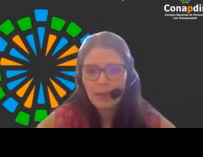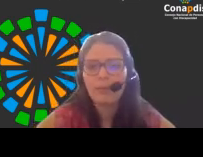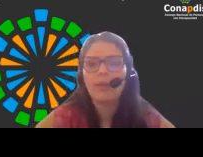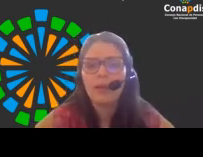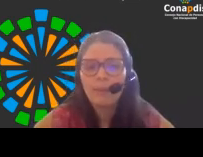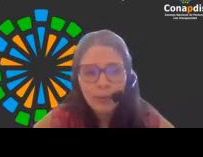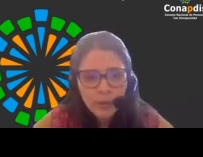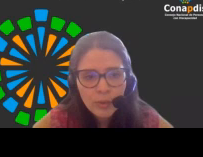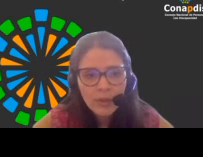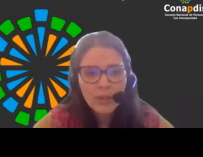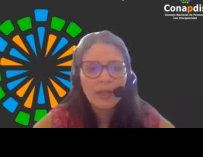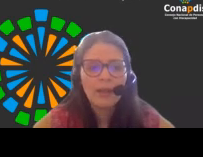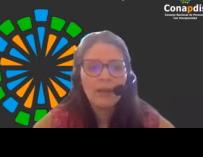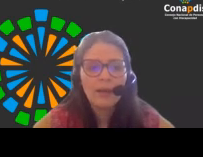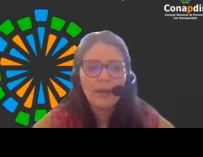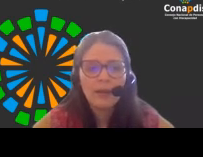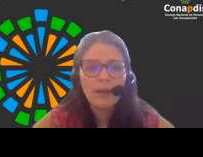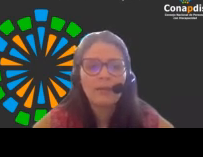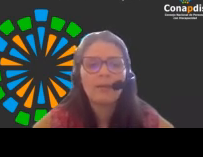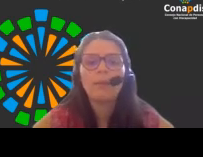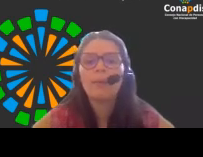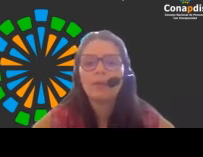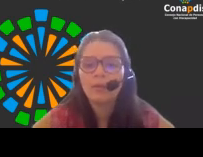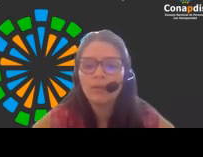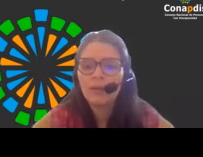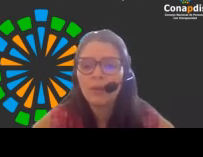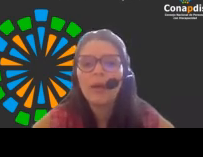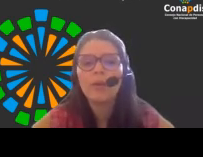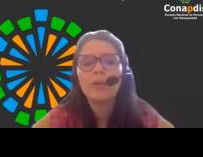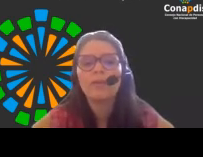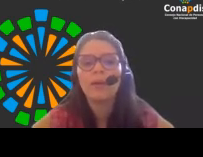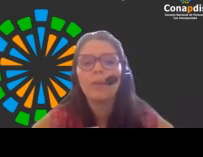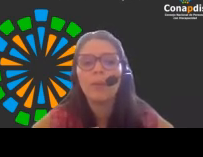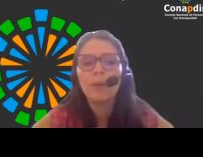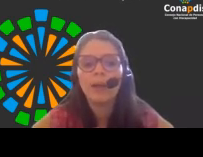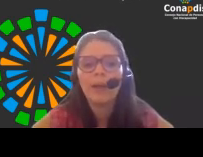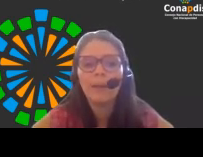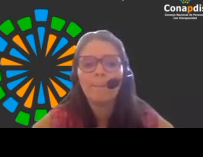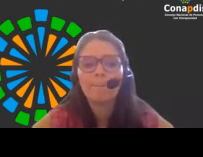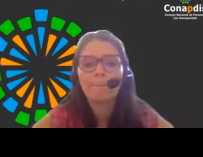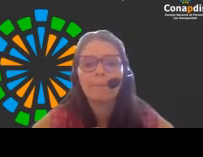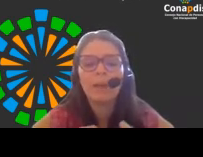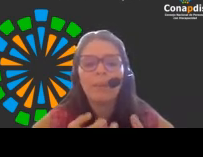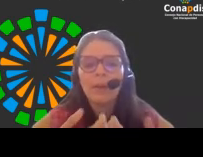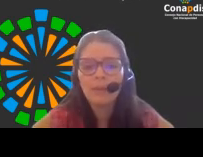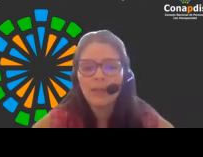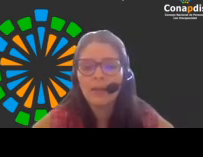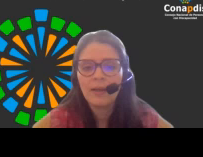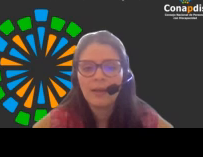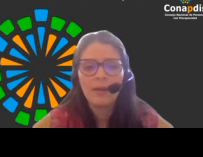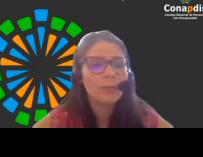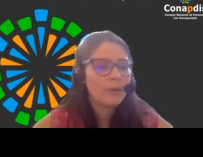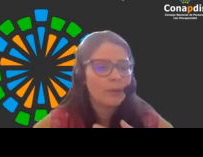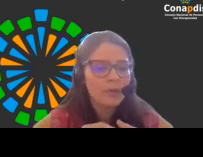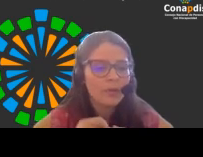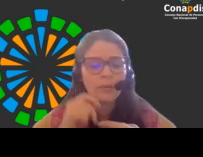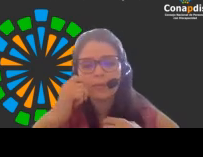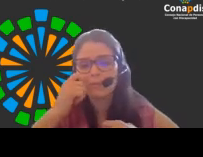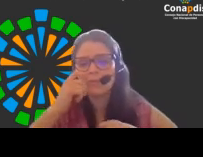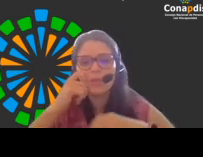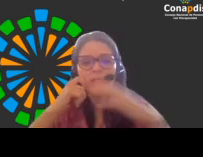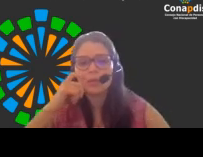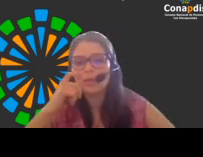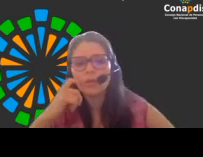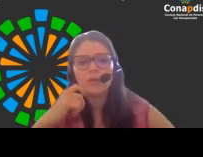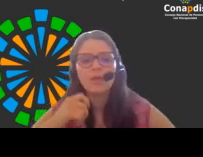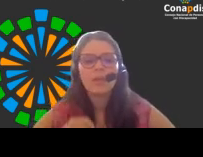apoyo Porque el apoyo es algo más consensuado es algo que me permite llegar a algo pero no